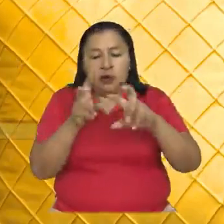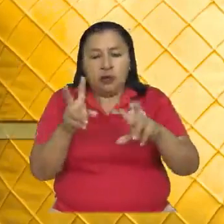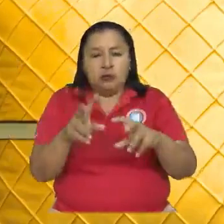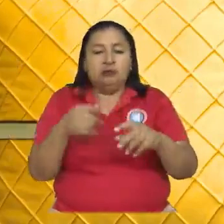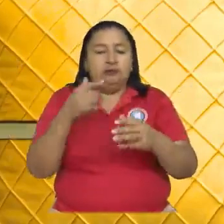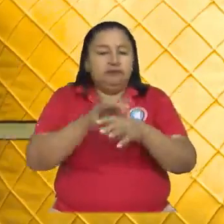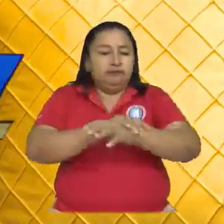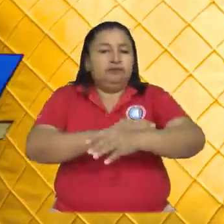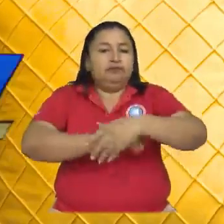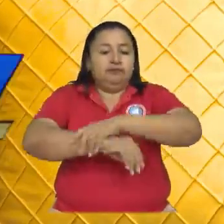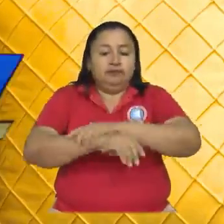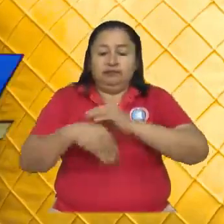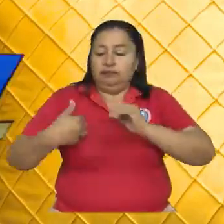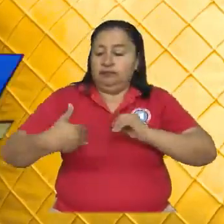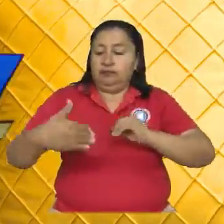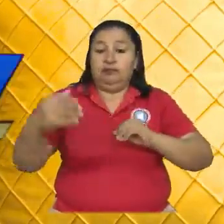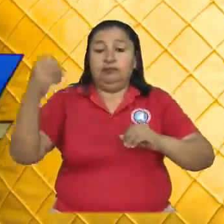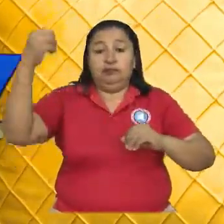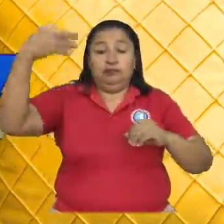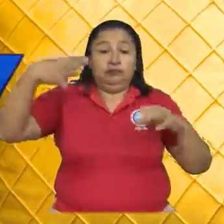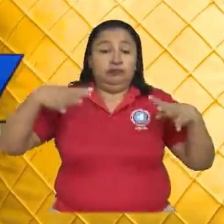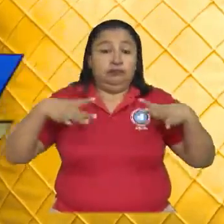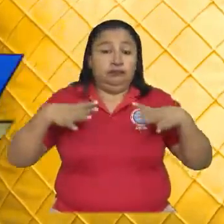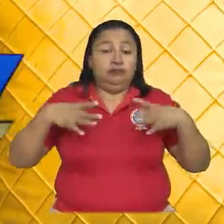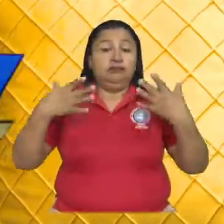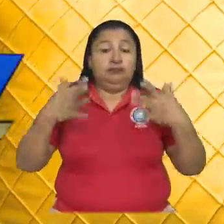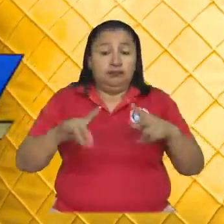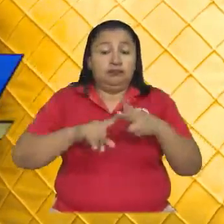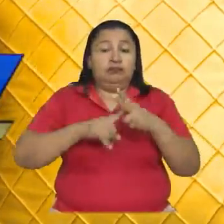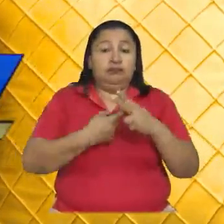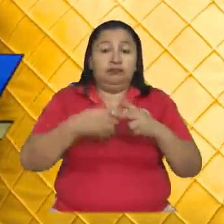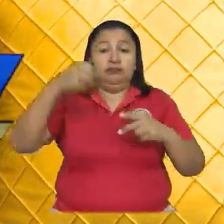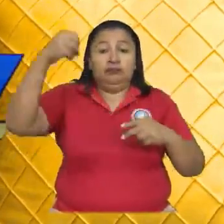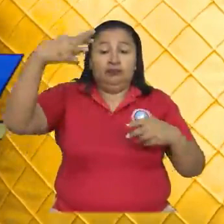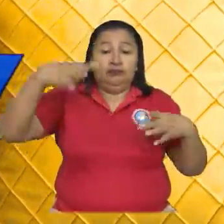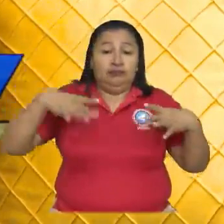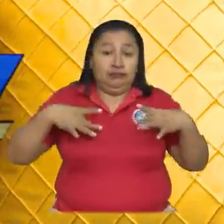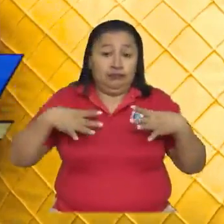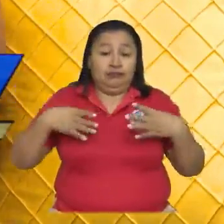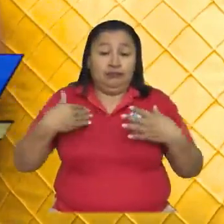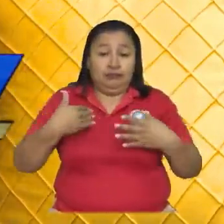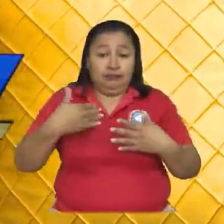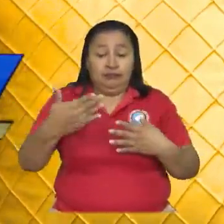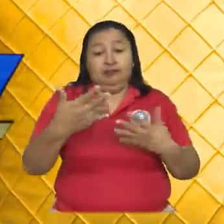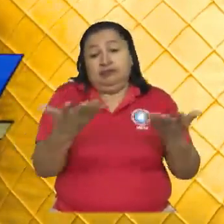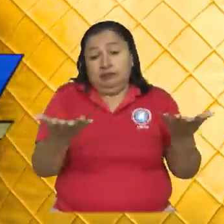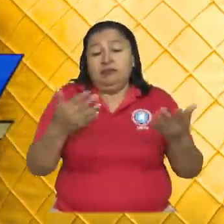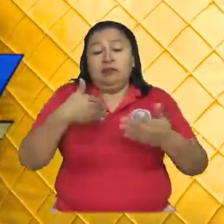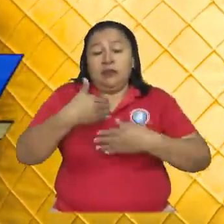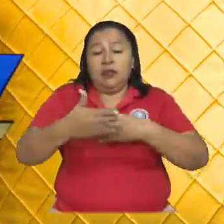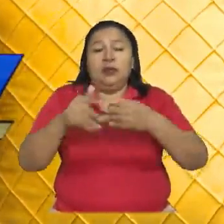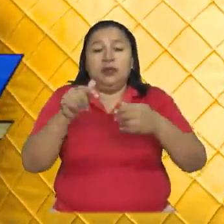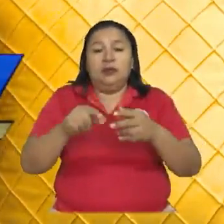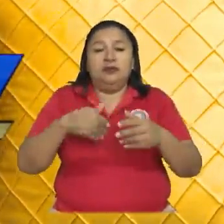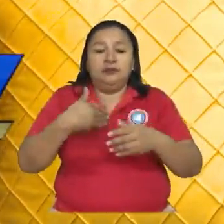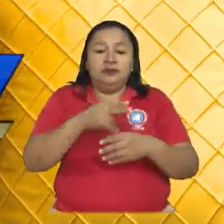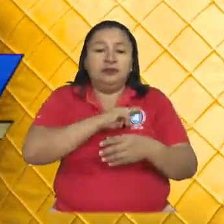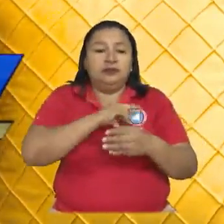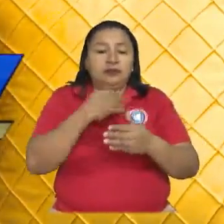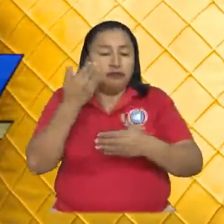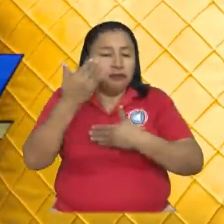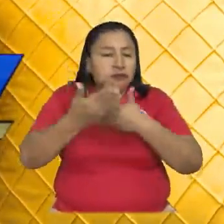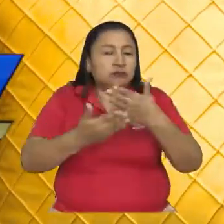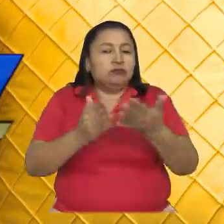cara al verano, que para nosotros ya arrancó. Okay. Y ir definiendo, ¿verdad?,